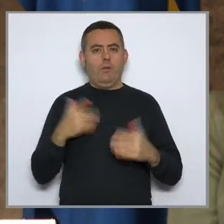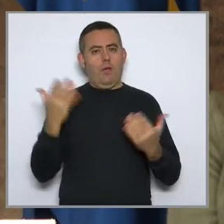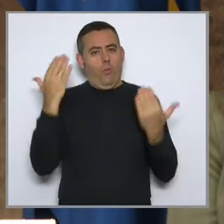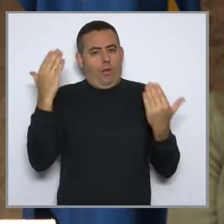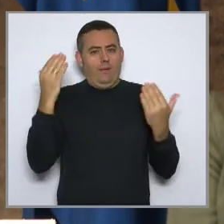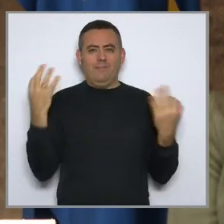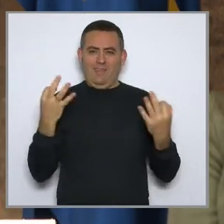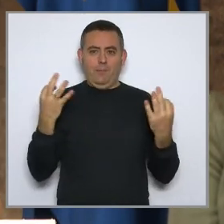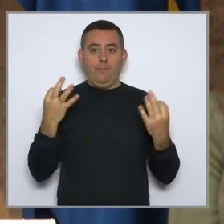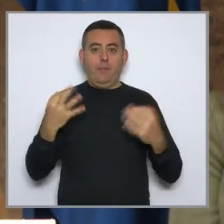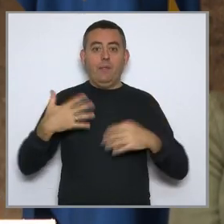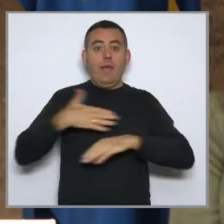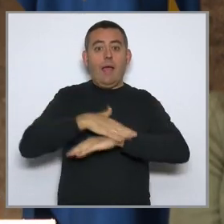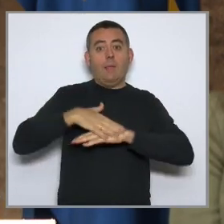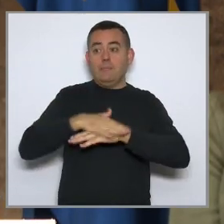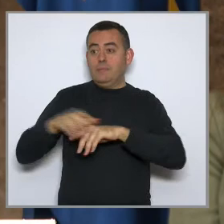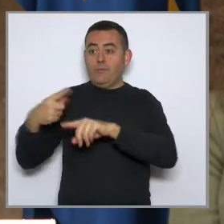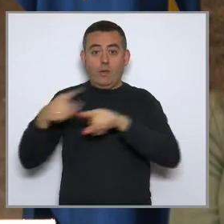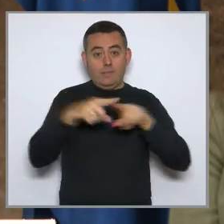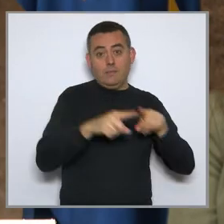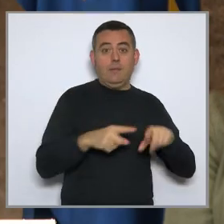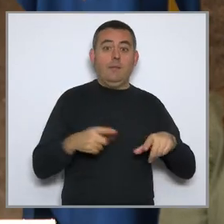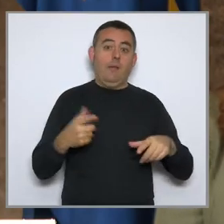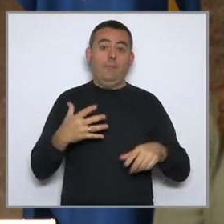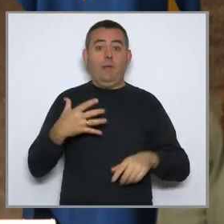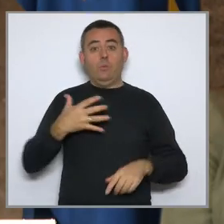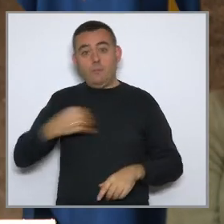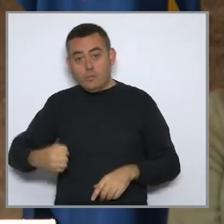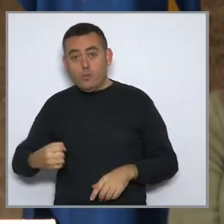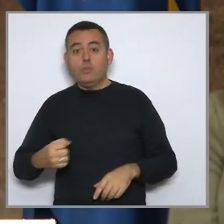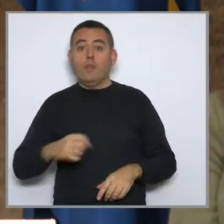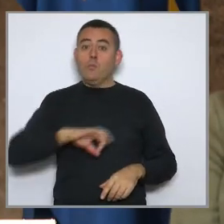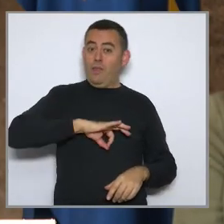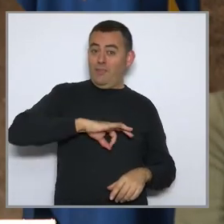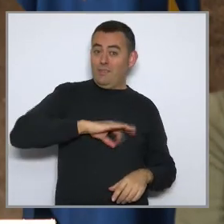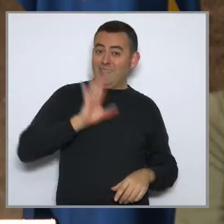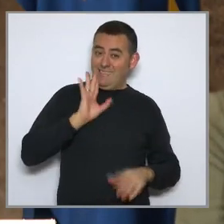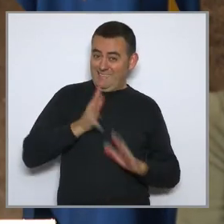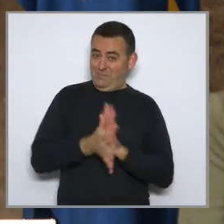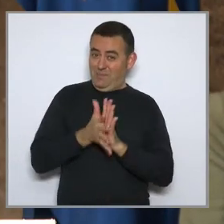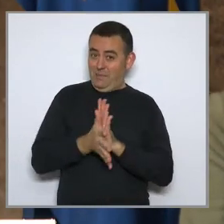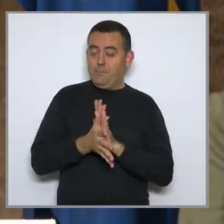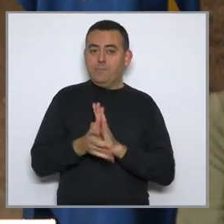las distintas administraciones, ayuntamientos y diputaciones, como decía, para evitar aquella